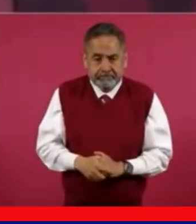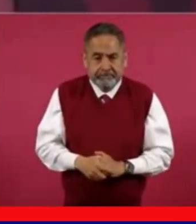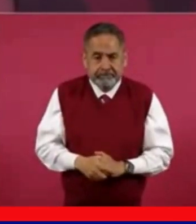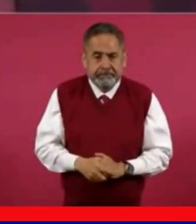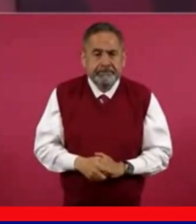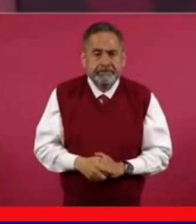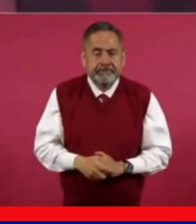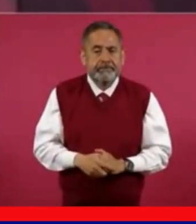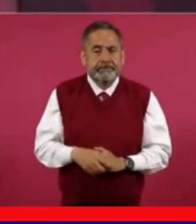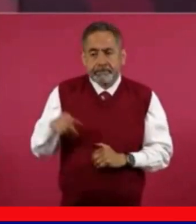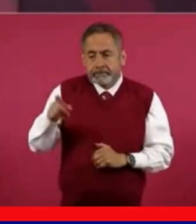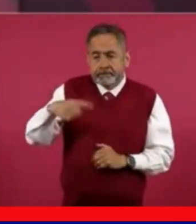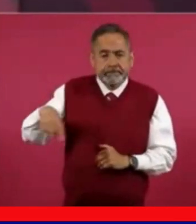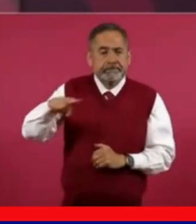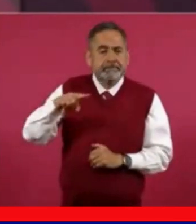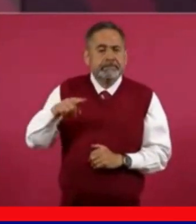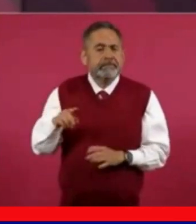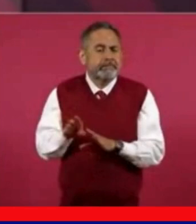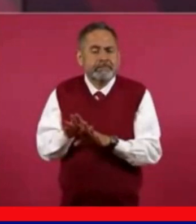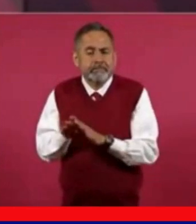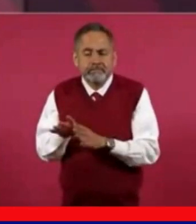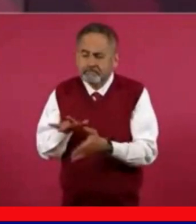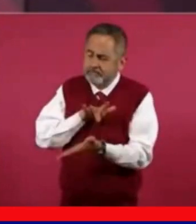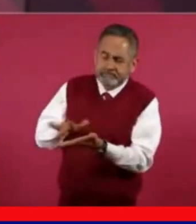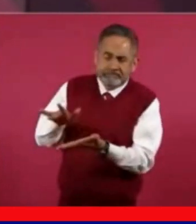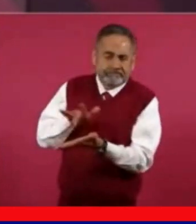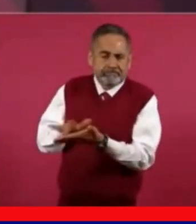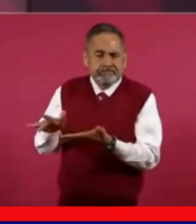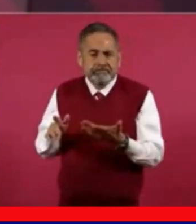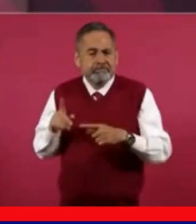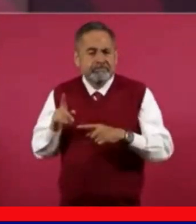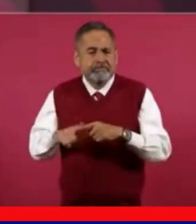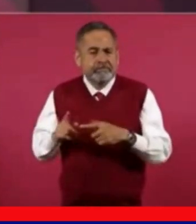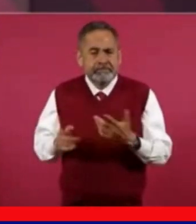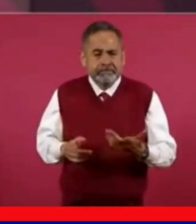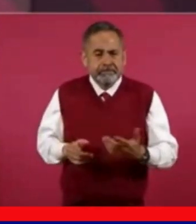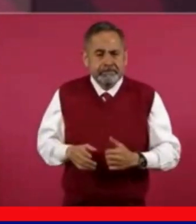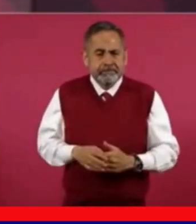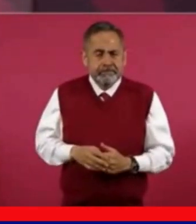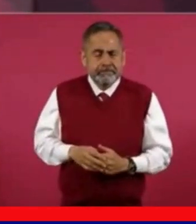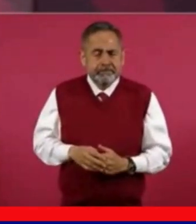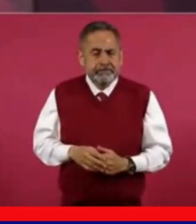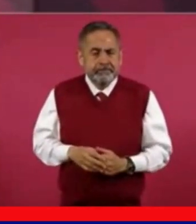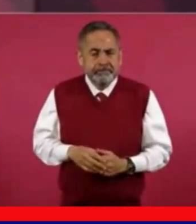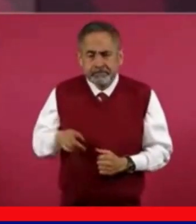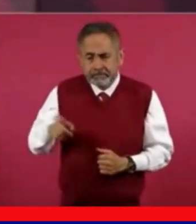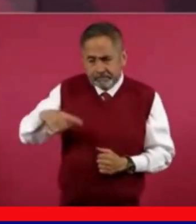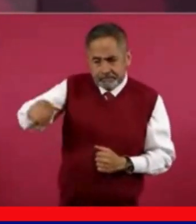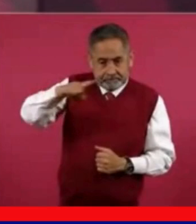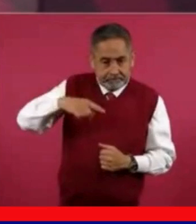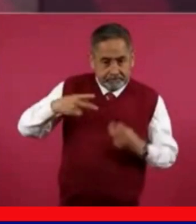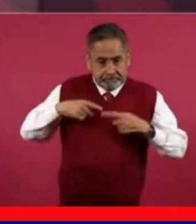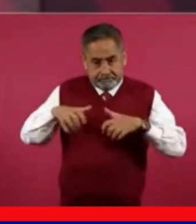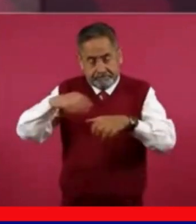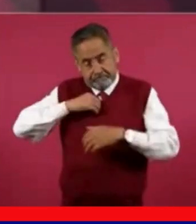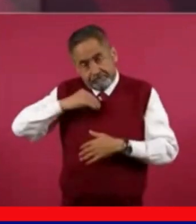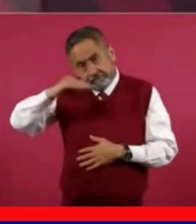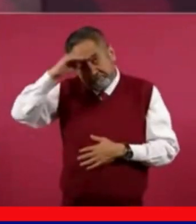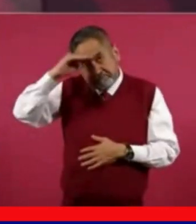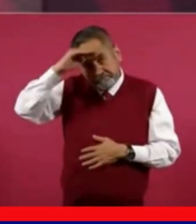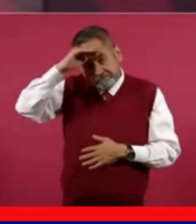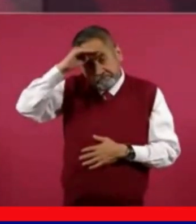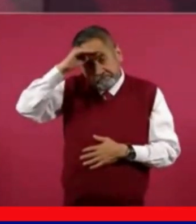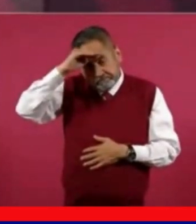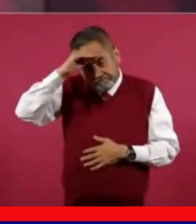otro tema el presidente hizo un llamado a la ministra presidenta de la suprema corte de justicia de la nación Norma piña para que resuelva el